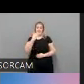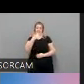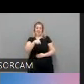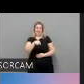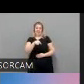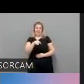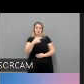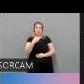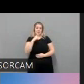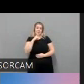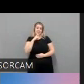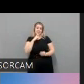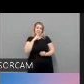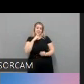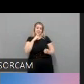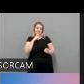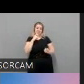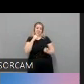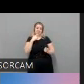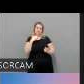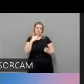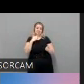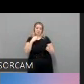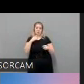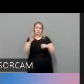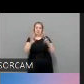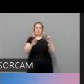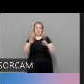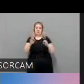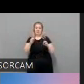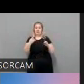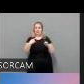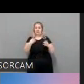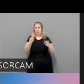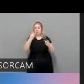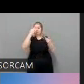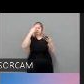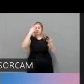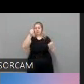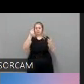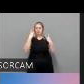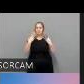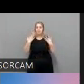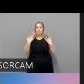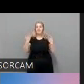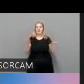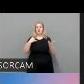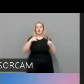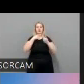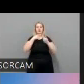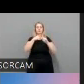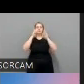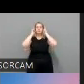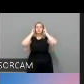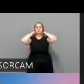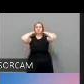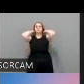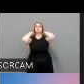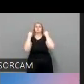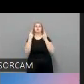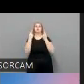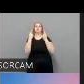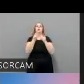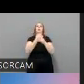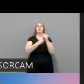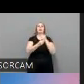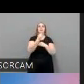os dicen algo o si os pasa como a mí, que los porcentajes me dicen poco. Así que para hacerme una idea, busqué el número de nacimientos en España